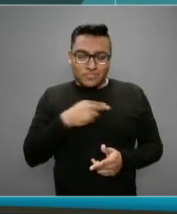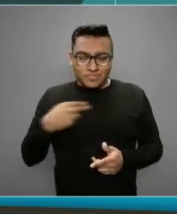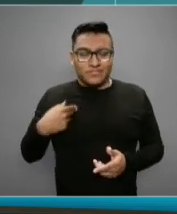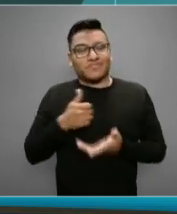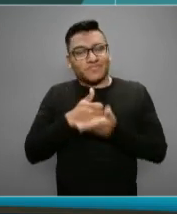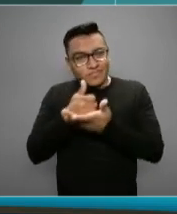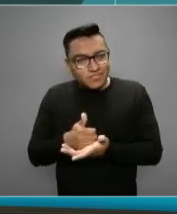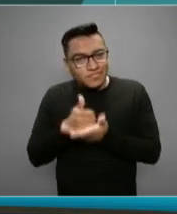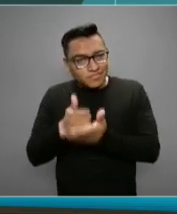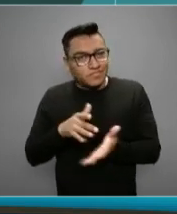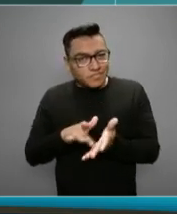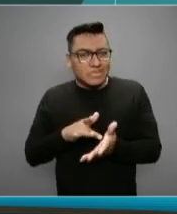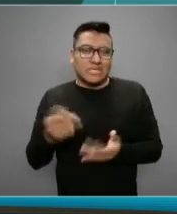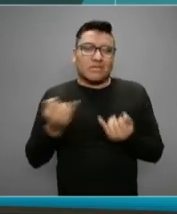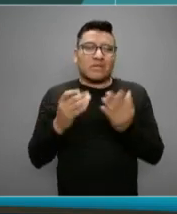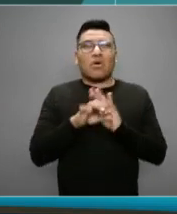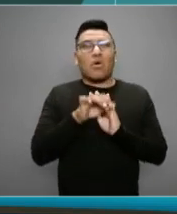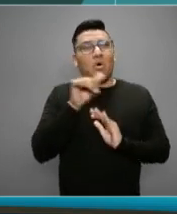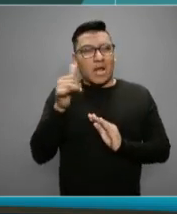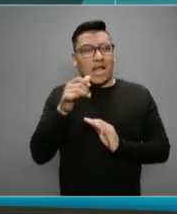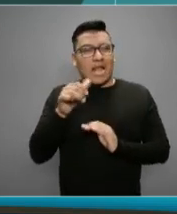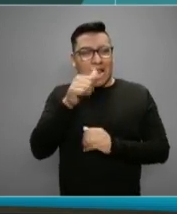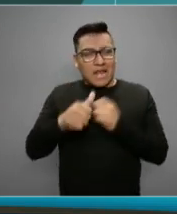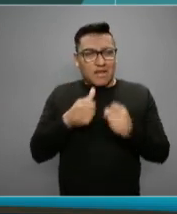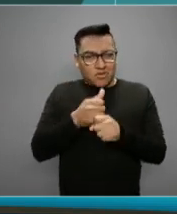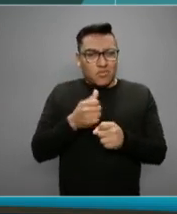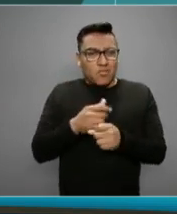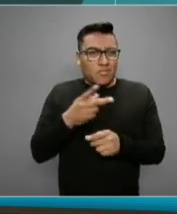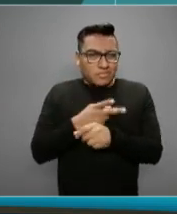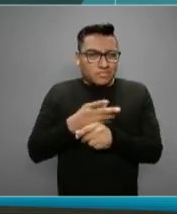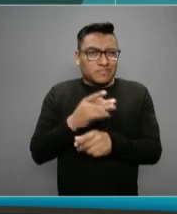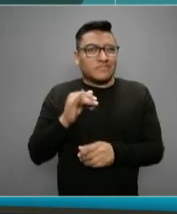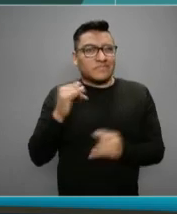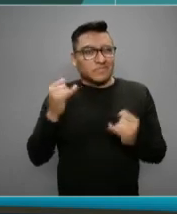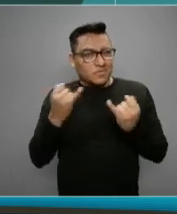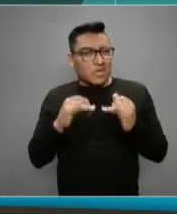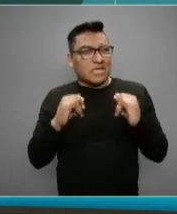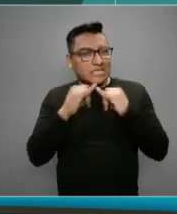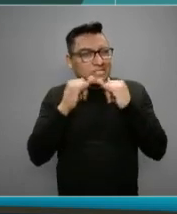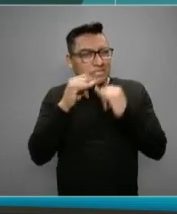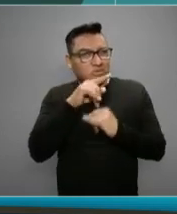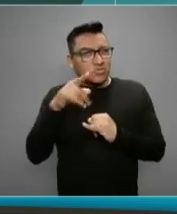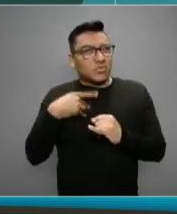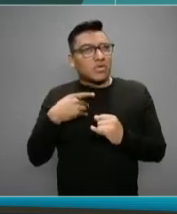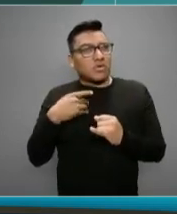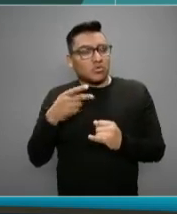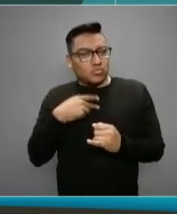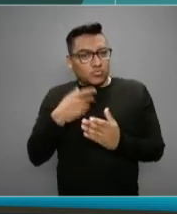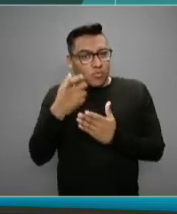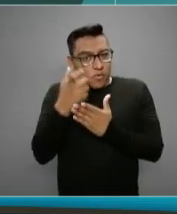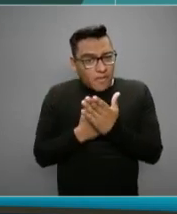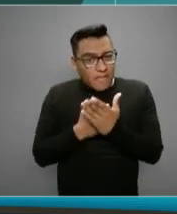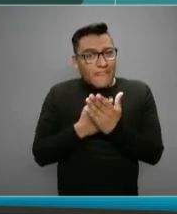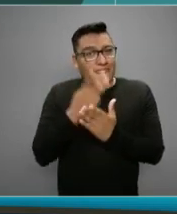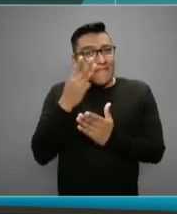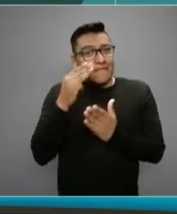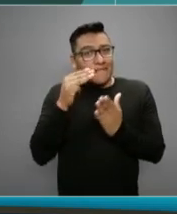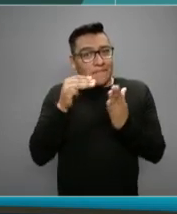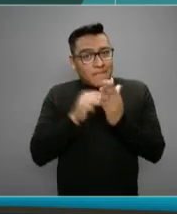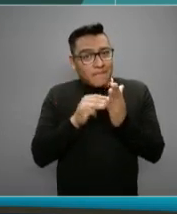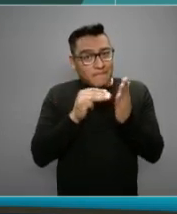austeridad como nadie. El año pasado, solamente del gasto operativo del instituto, recortamos 2.300 millones de